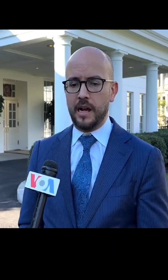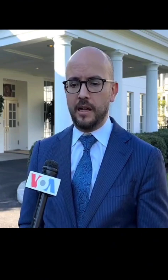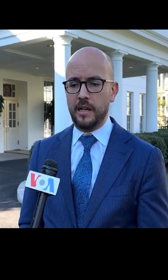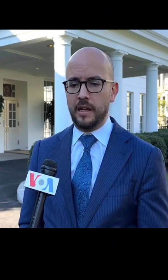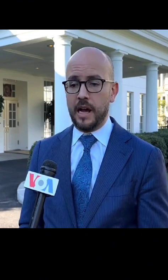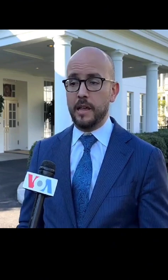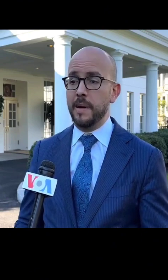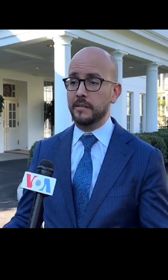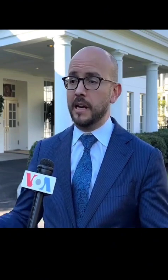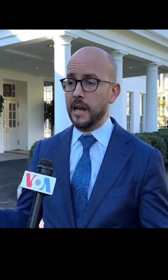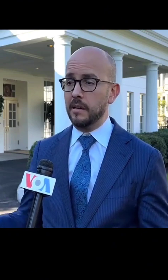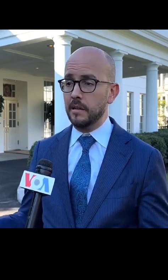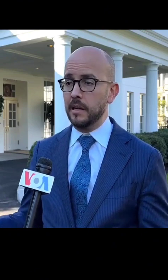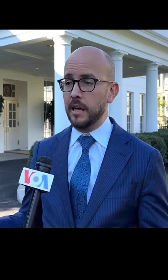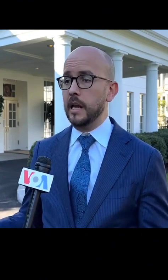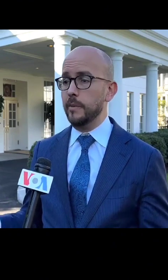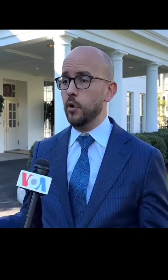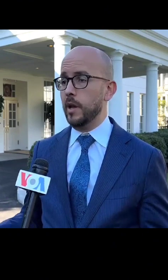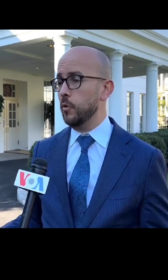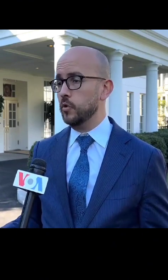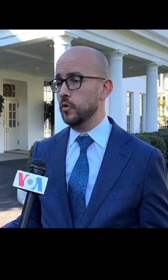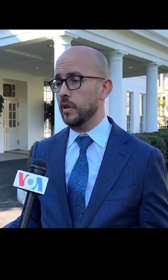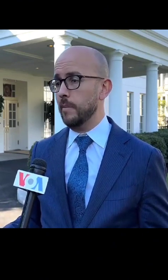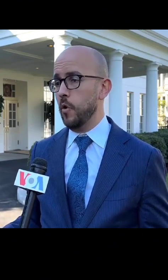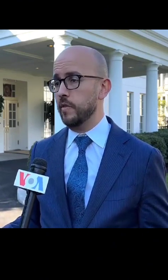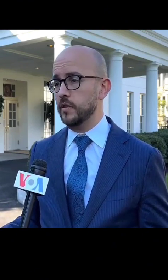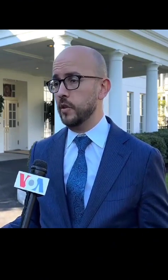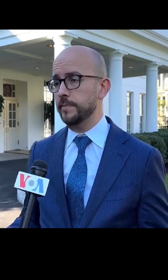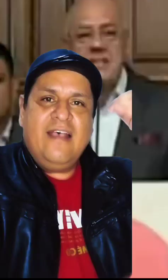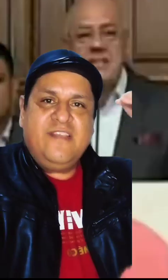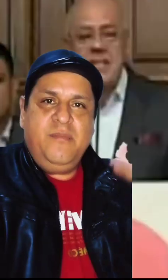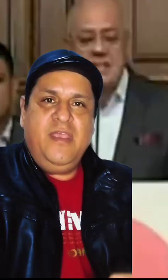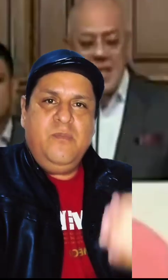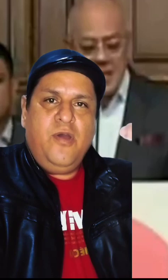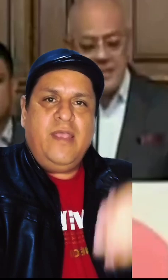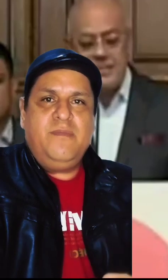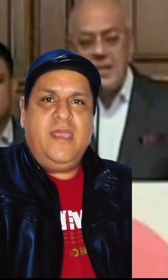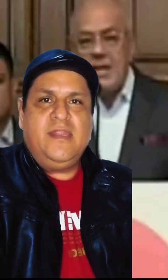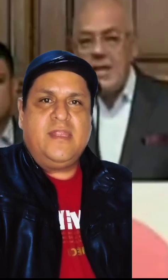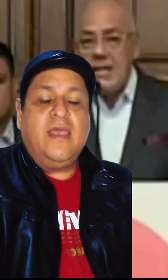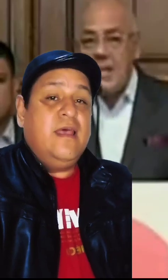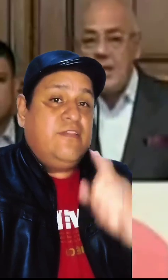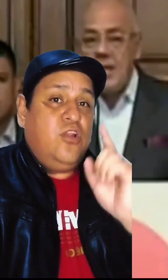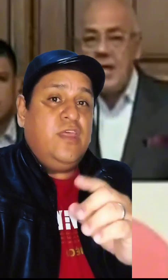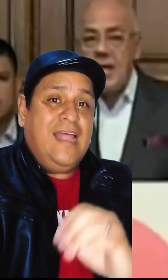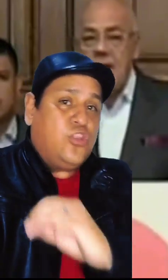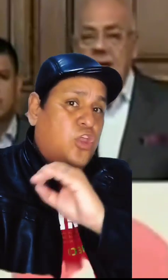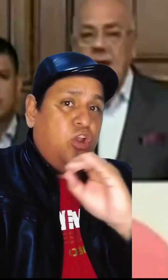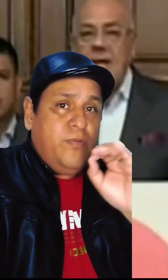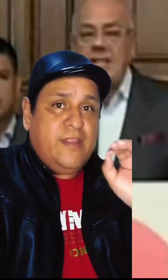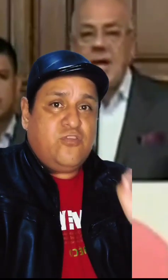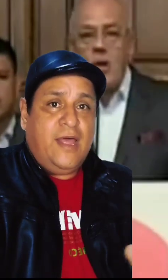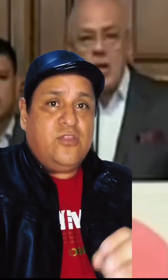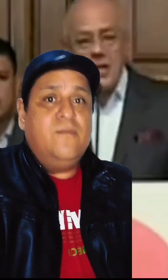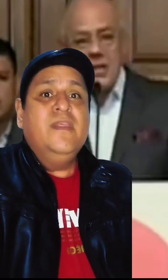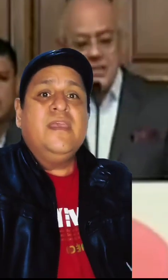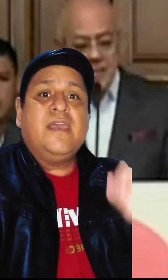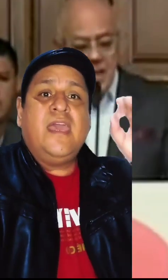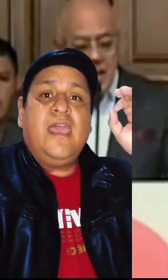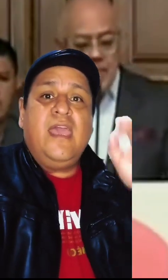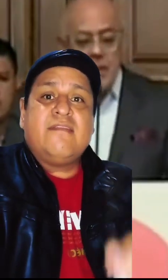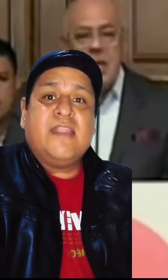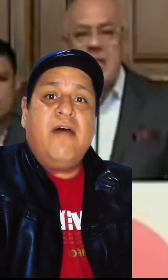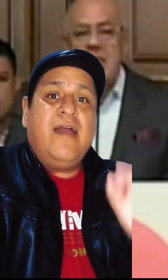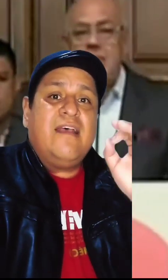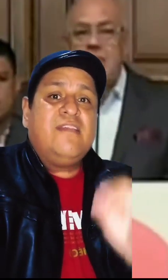comenzar a desmantelar el alivio que hemos ofrecido. Así mismo es, mi gente. Se lo dije a todos los venezolanos